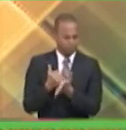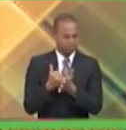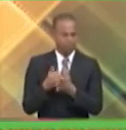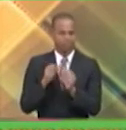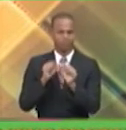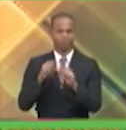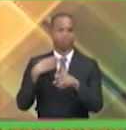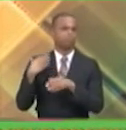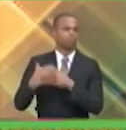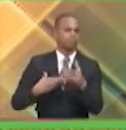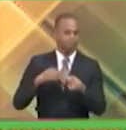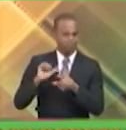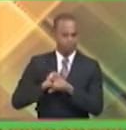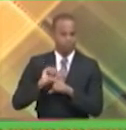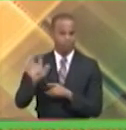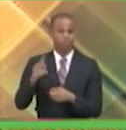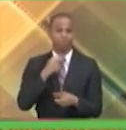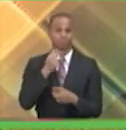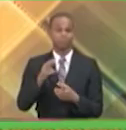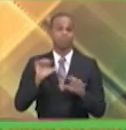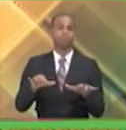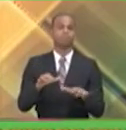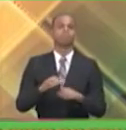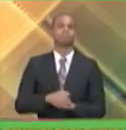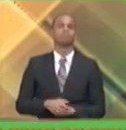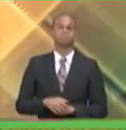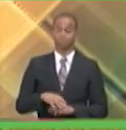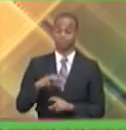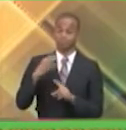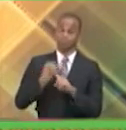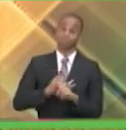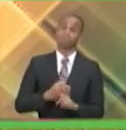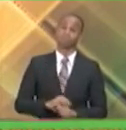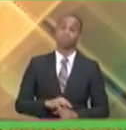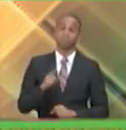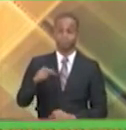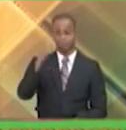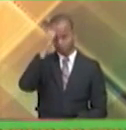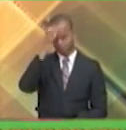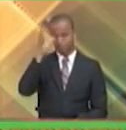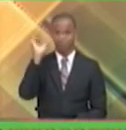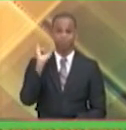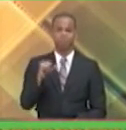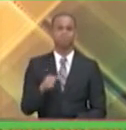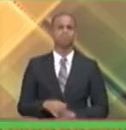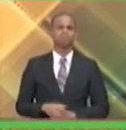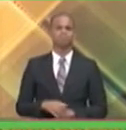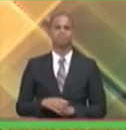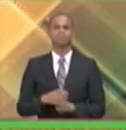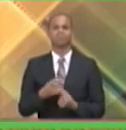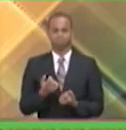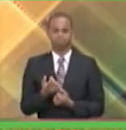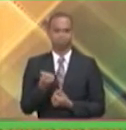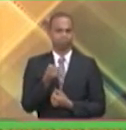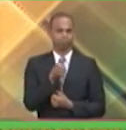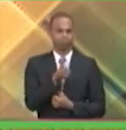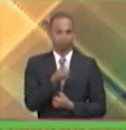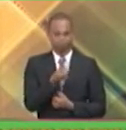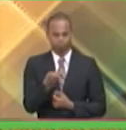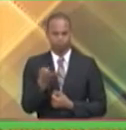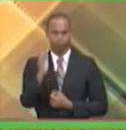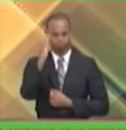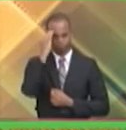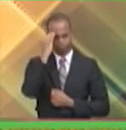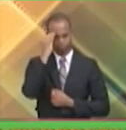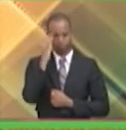poder perfeccionar su voz. Es decir, esos 9 meses él conoció el canto, le dio alguna, o sea, se